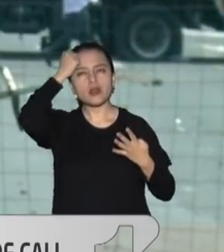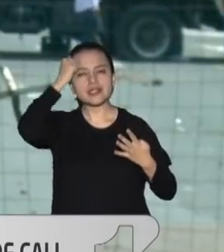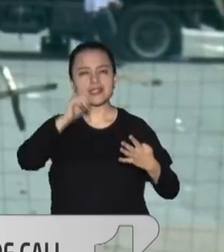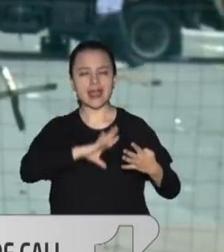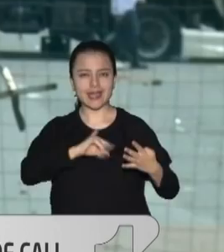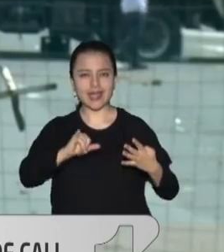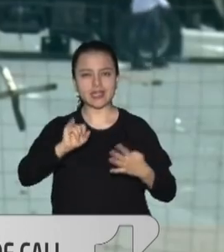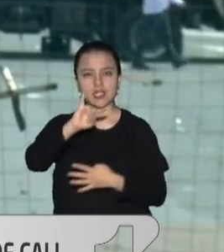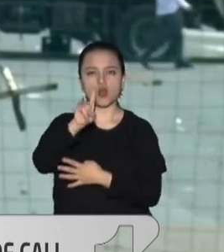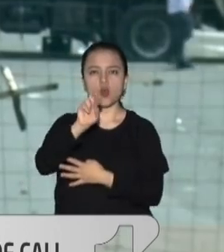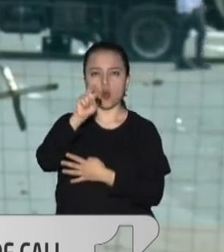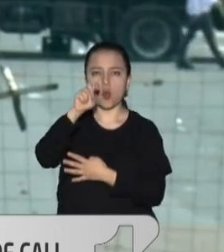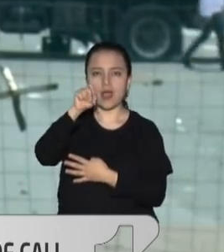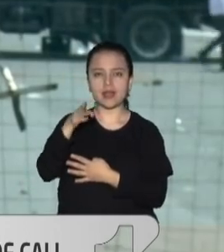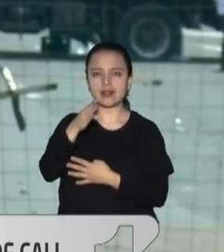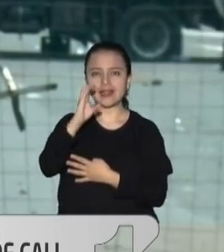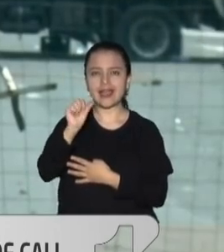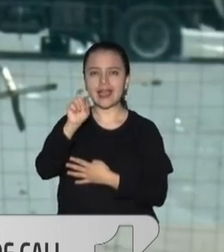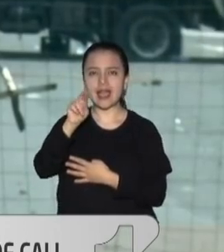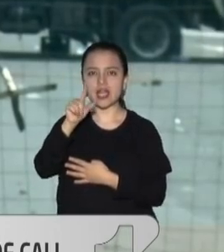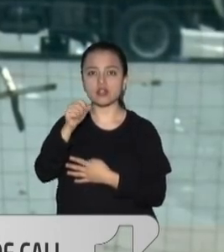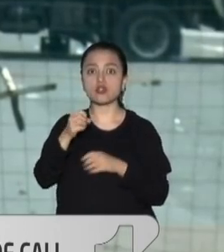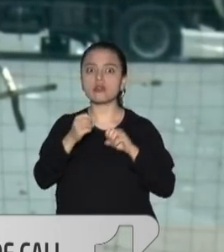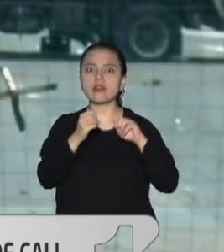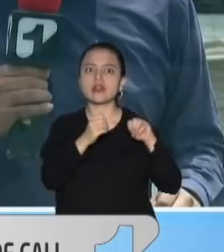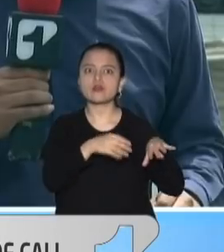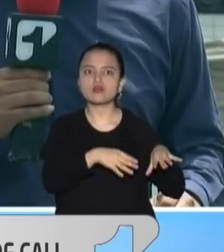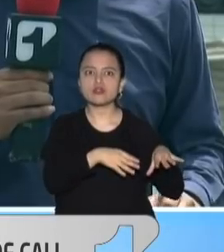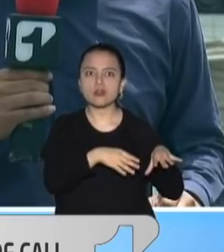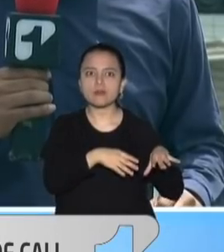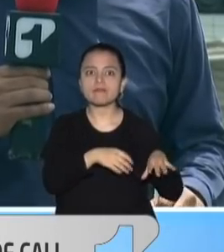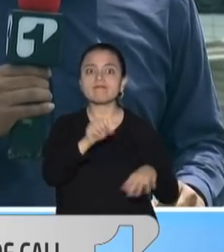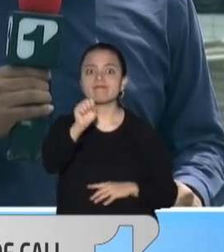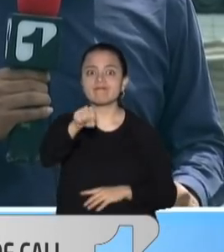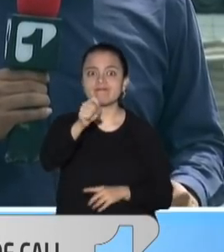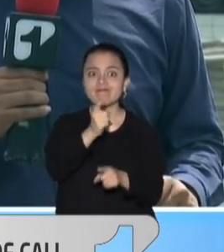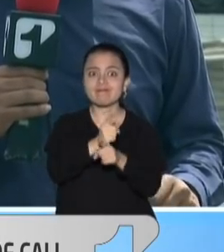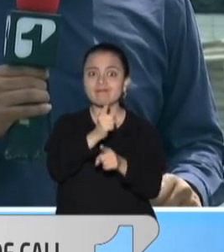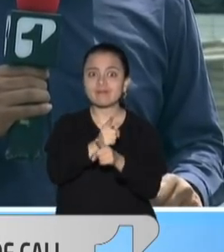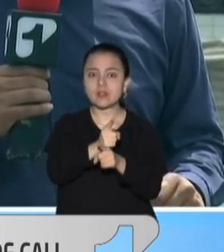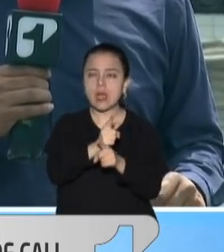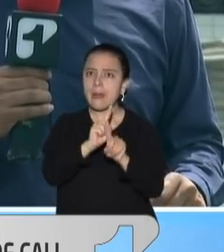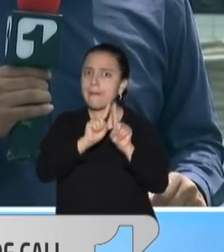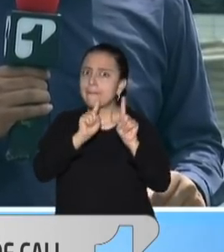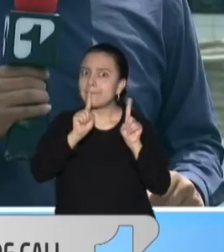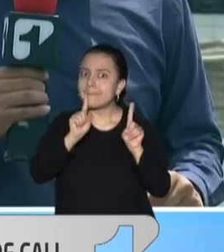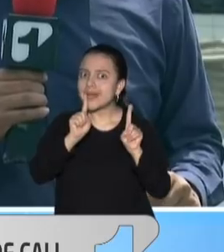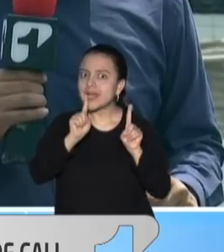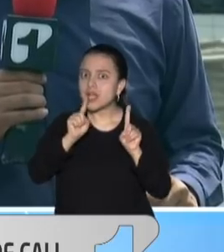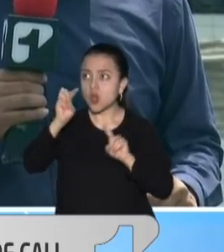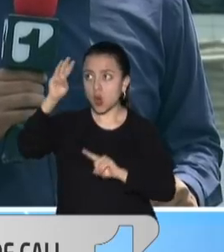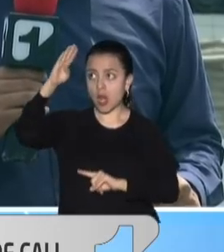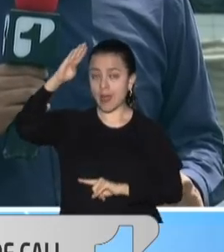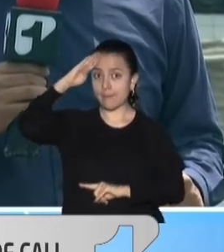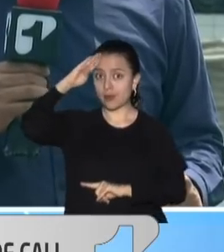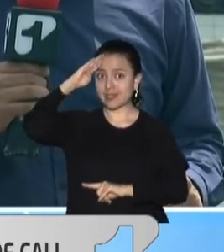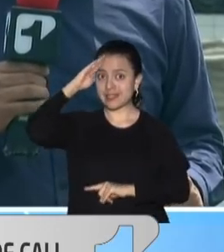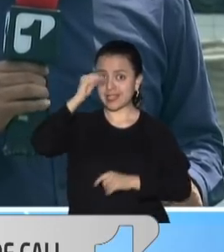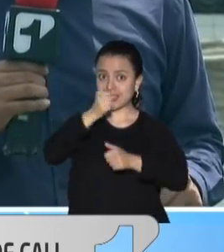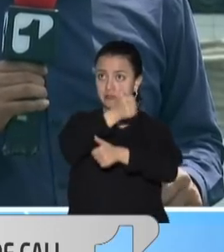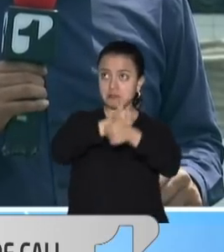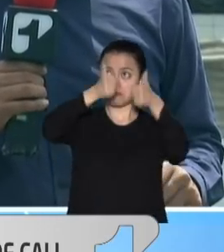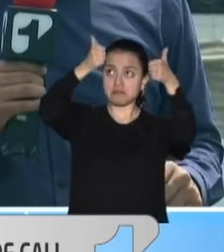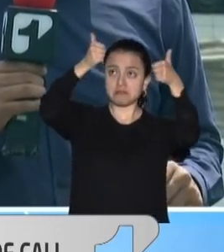Carlos Rodríguez, habría renunciado a su cargo en las últimas horas. Sin embargo, la institución ni el alto oficial se